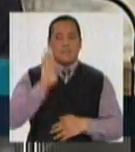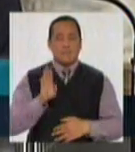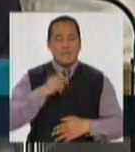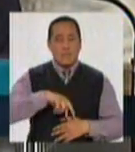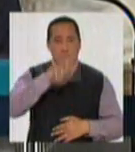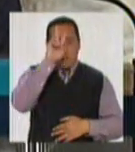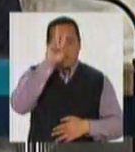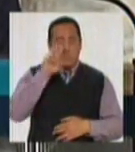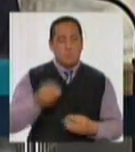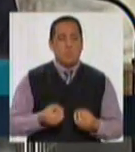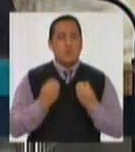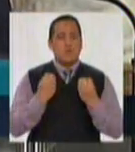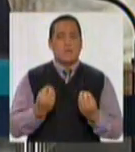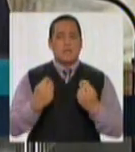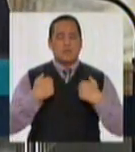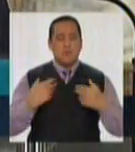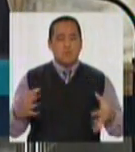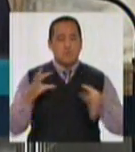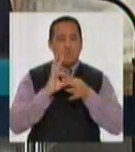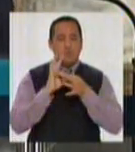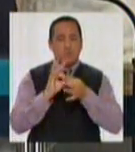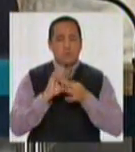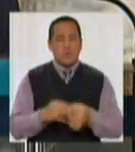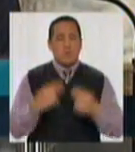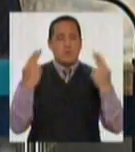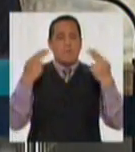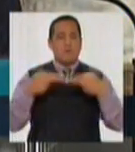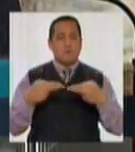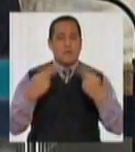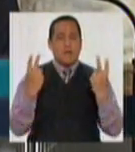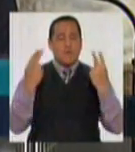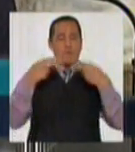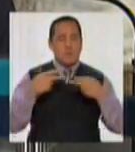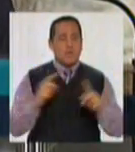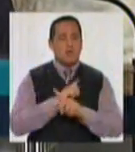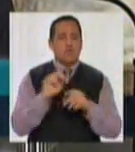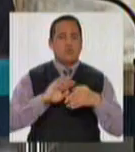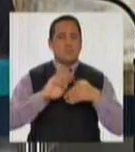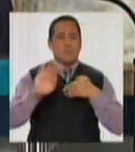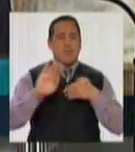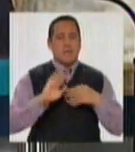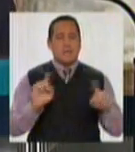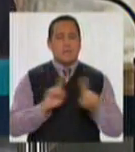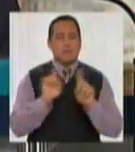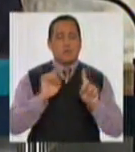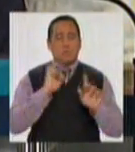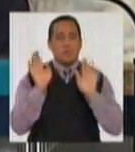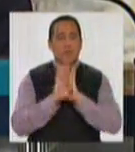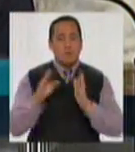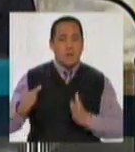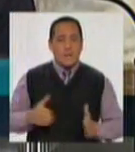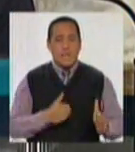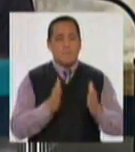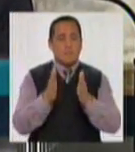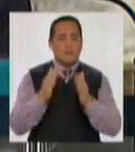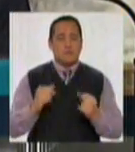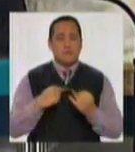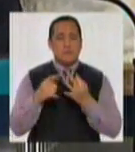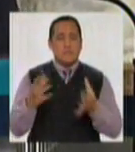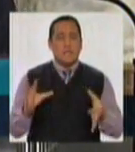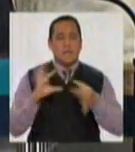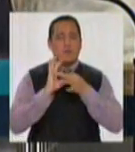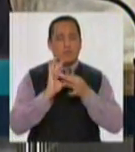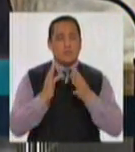Perú, porque nos une una frontera, la frontera no nos separa, y creo que el camino de la